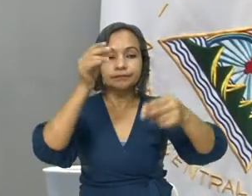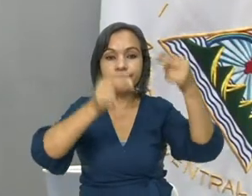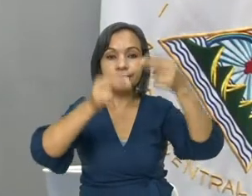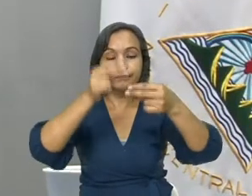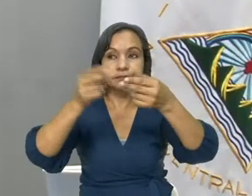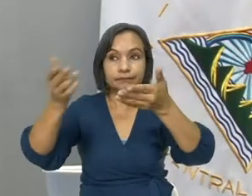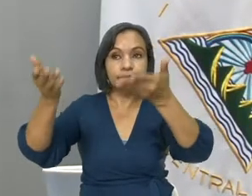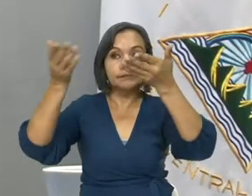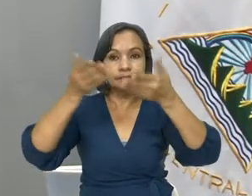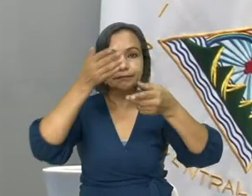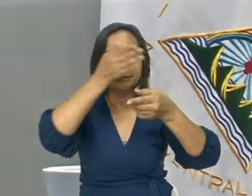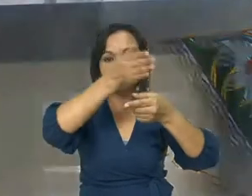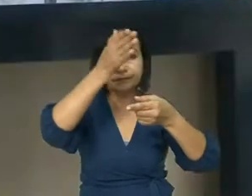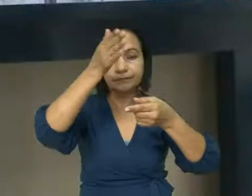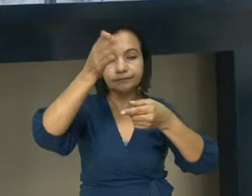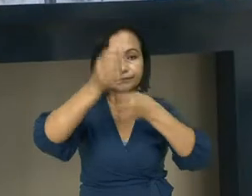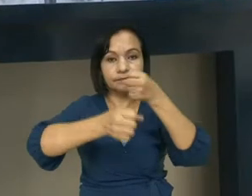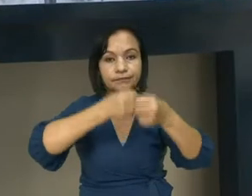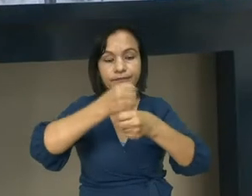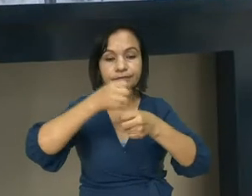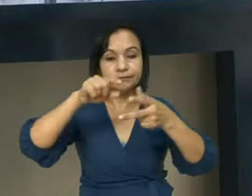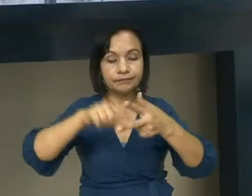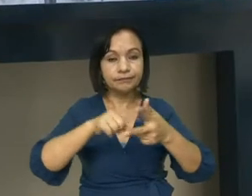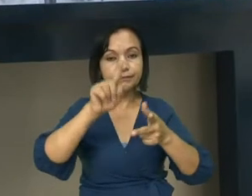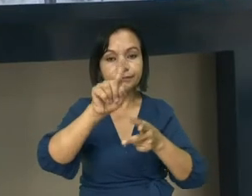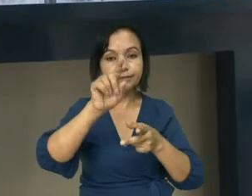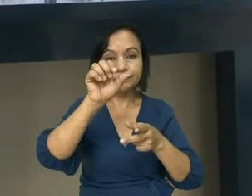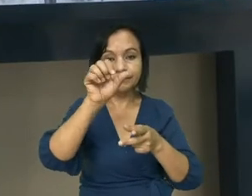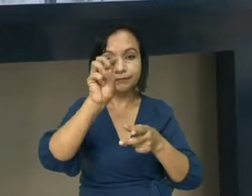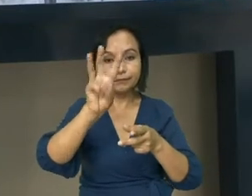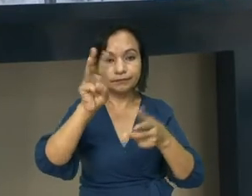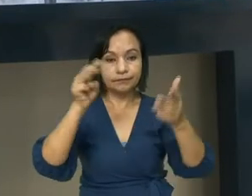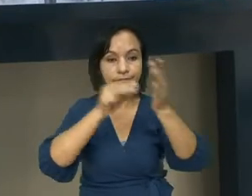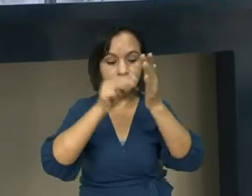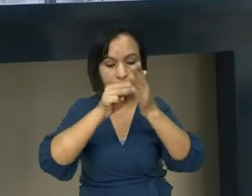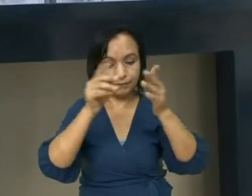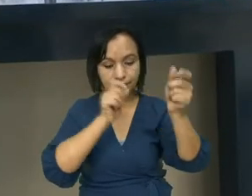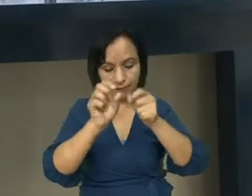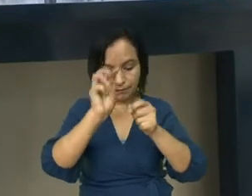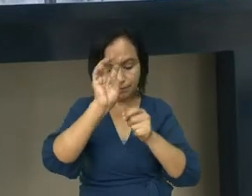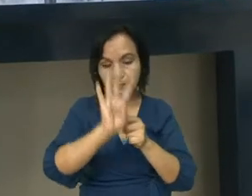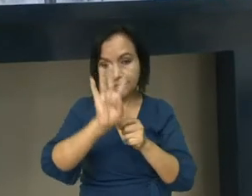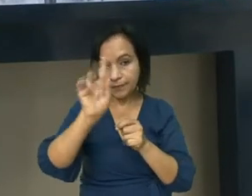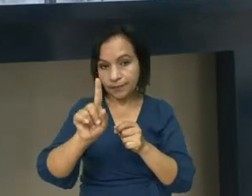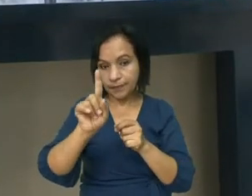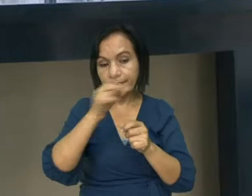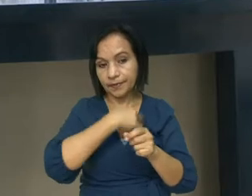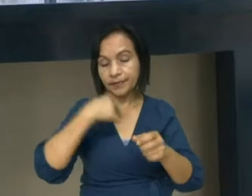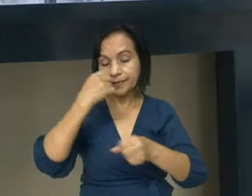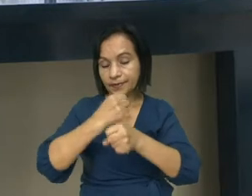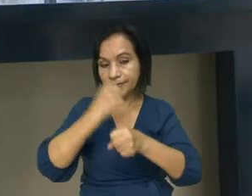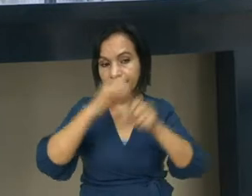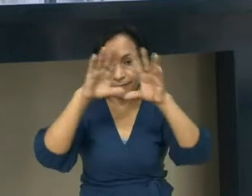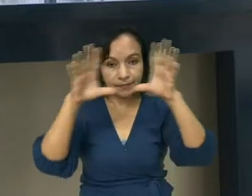facilita, ¿no? Gestión para los próximos años y empezando este año, 163 millones de dólares más 41. Así es. Que se van a trabajar en